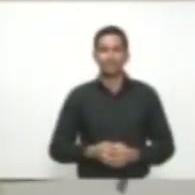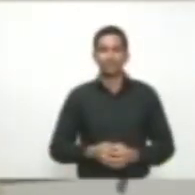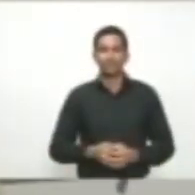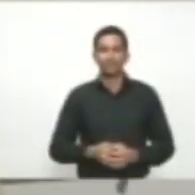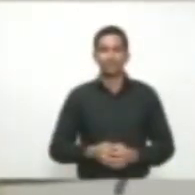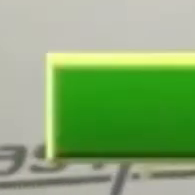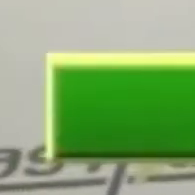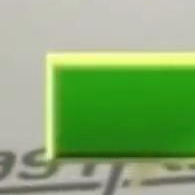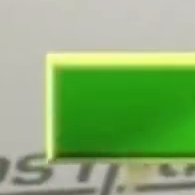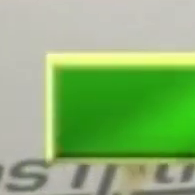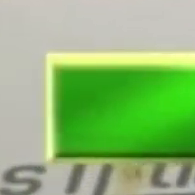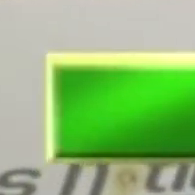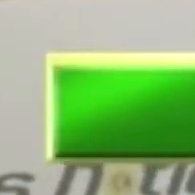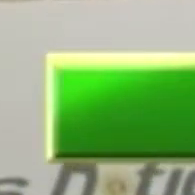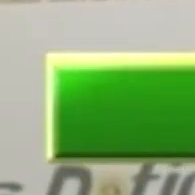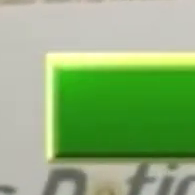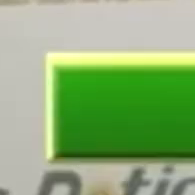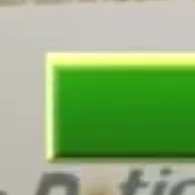enamoré.